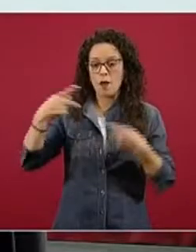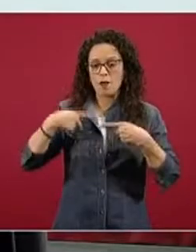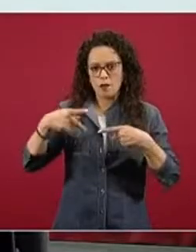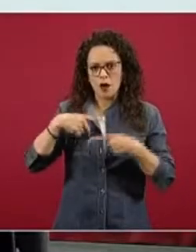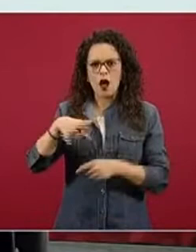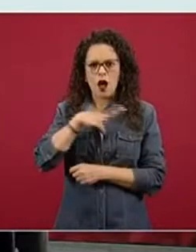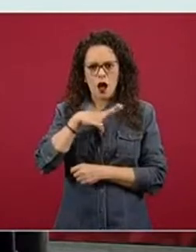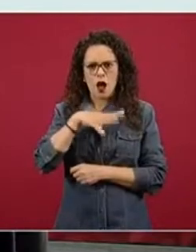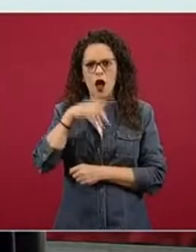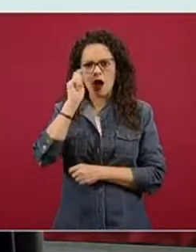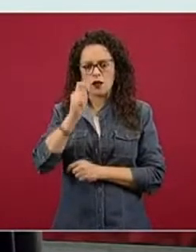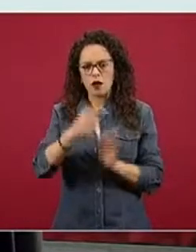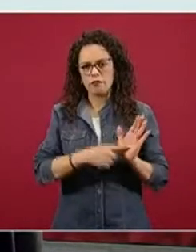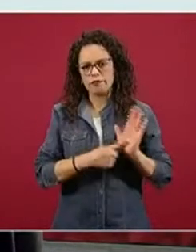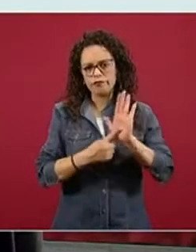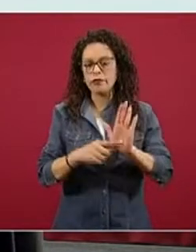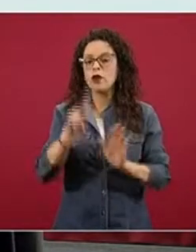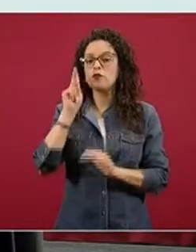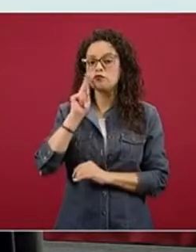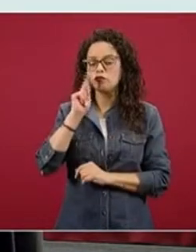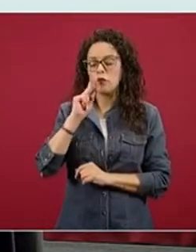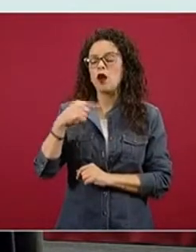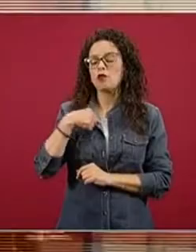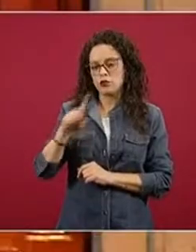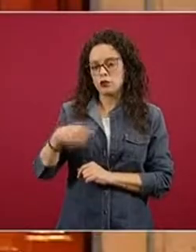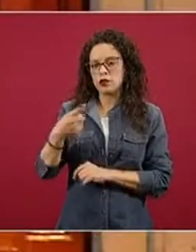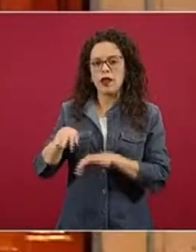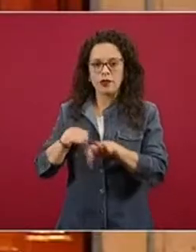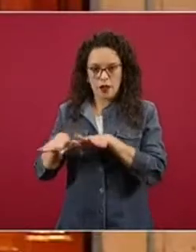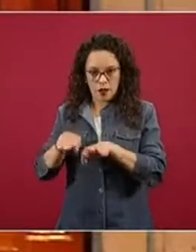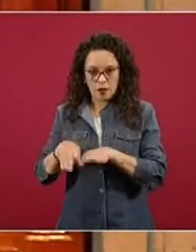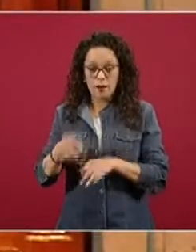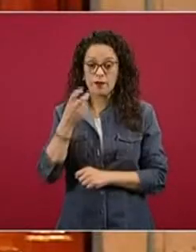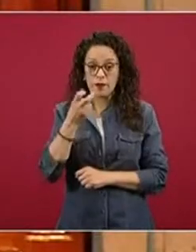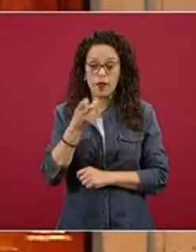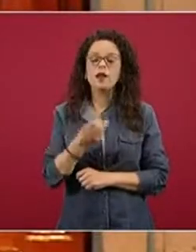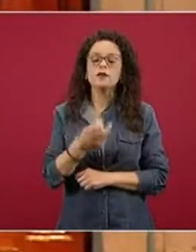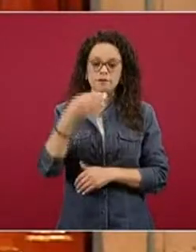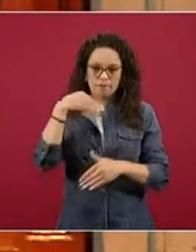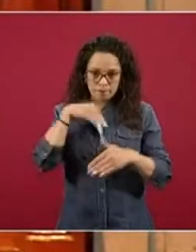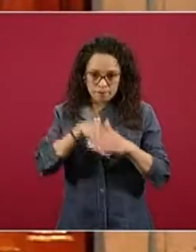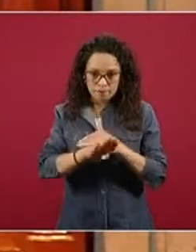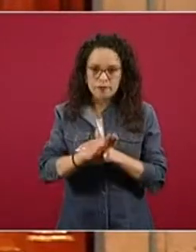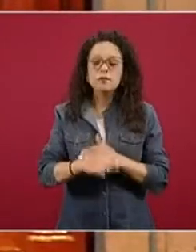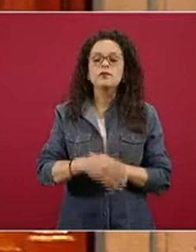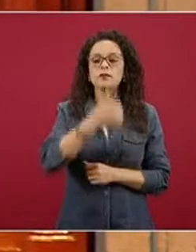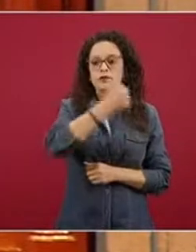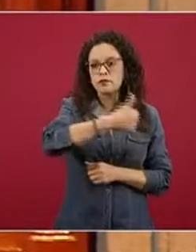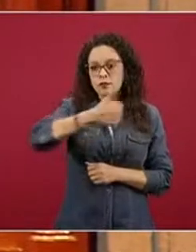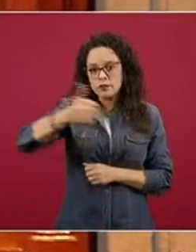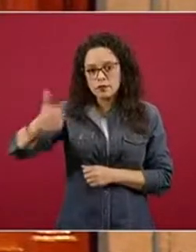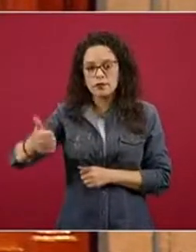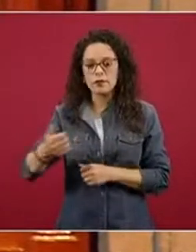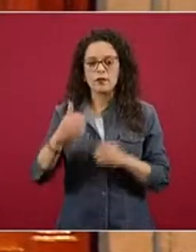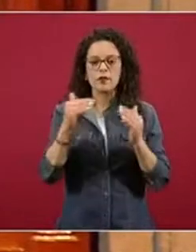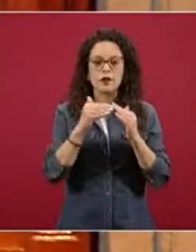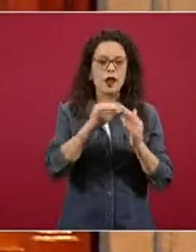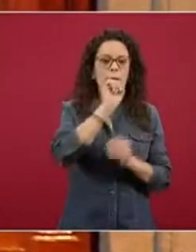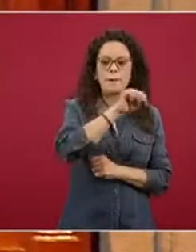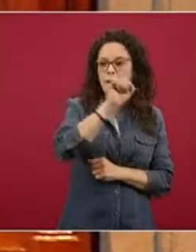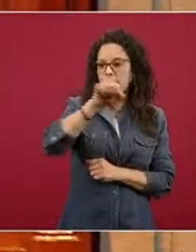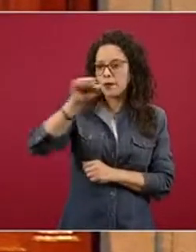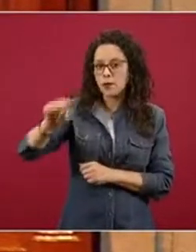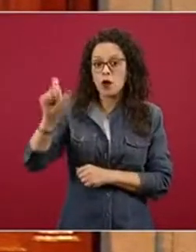identificado y que también debidamente y correctamente se presentará con cada uno de ustedes a sus casas cuando su casa